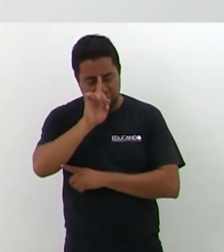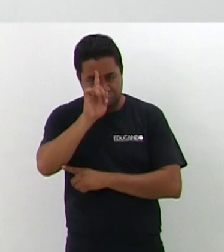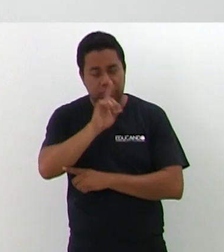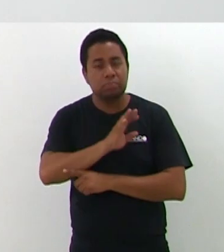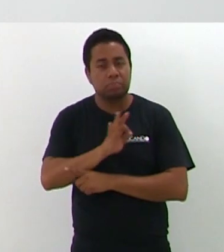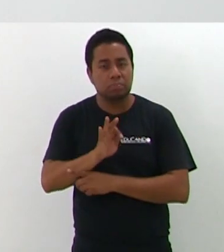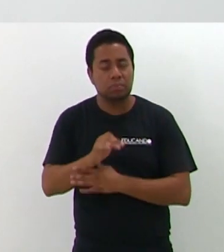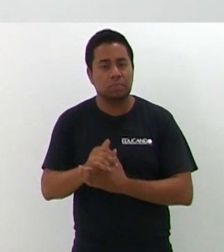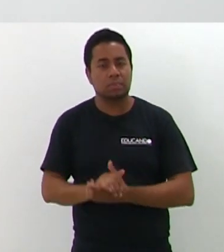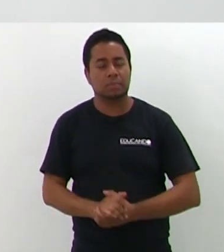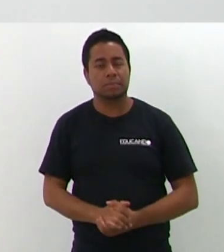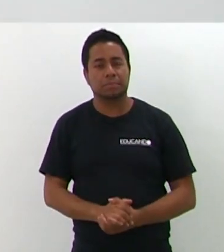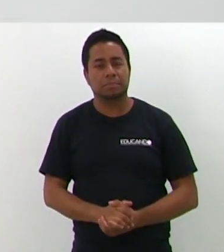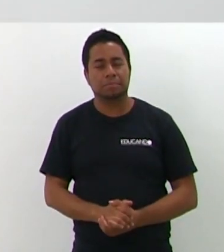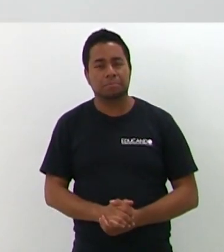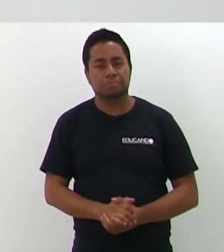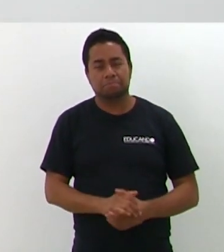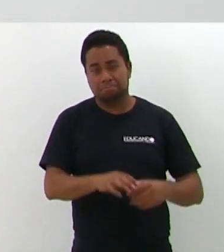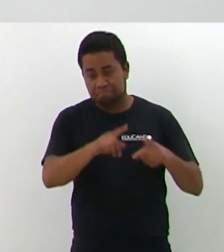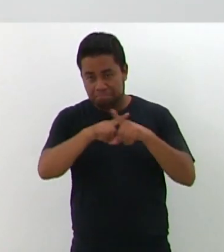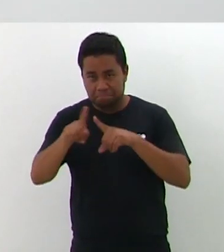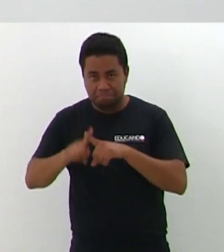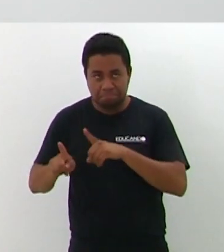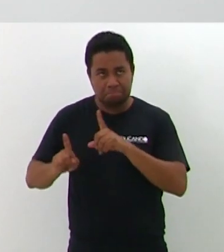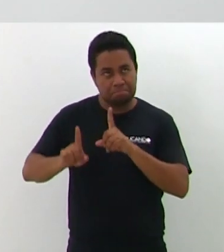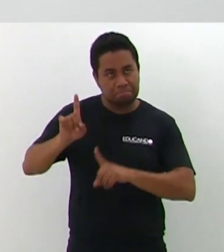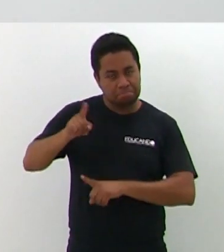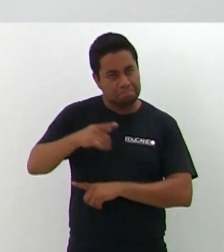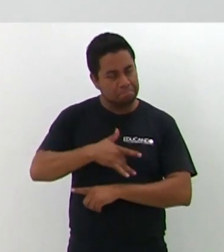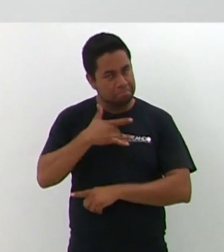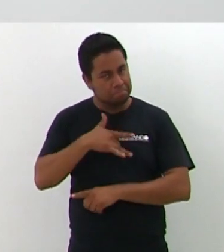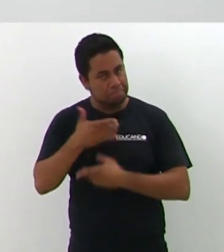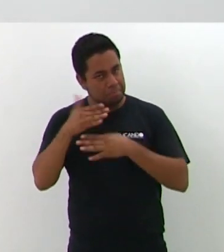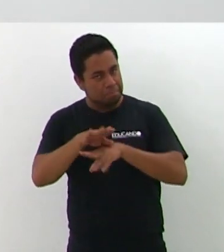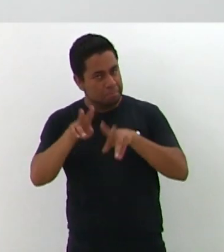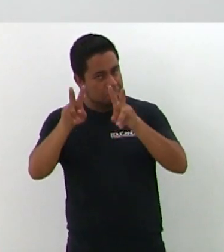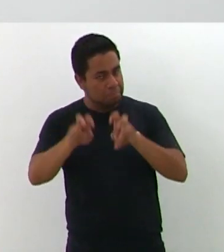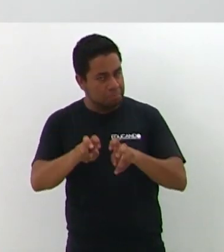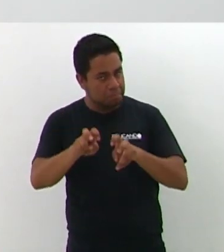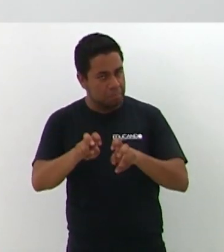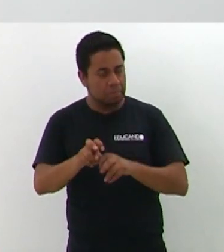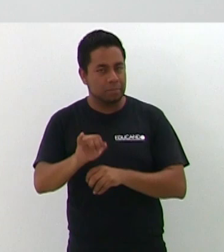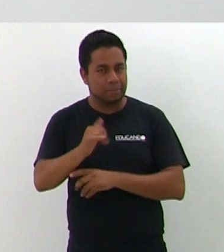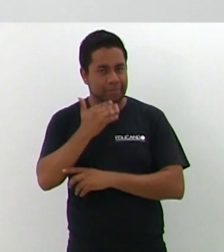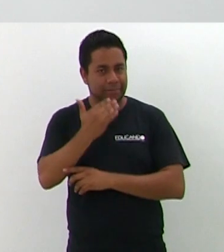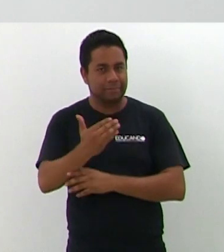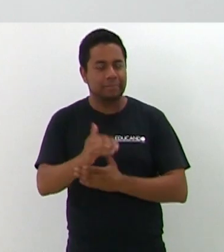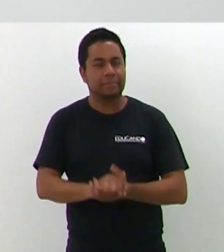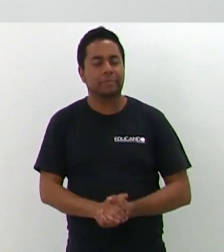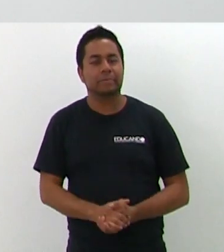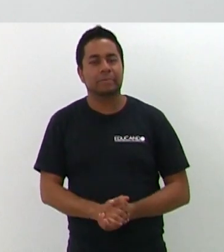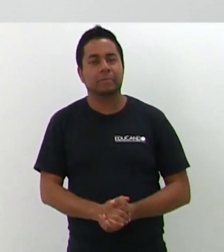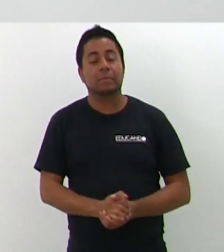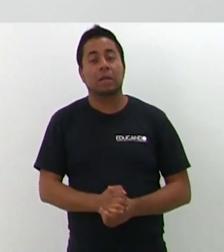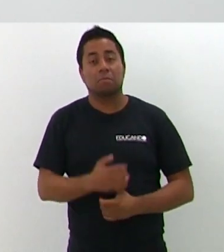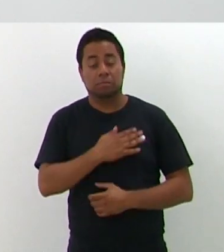sugerencias y demás inquietudes que te surjan en relación al tema, ¿sí?